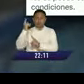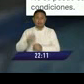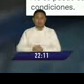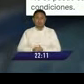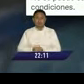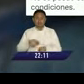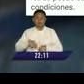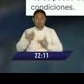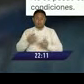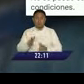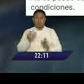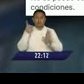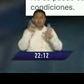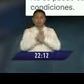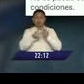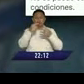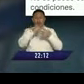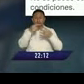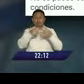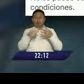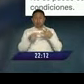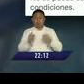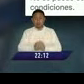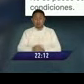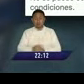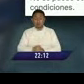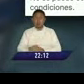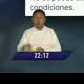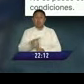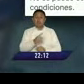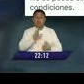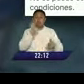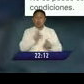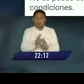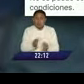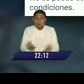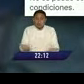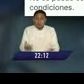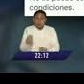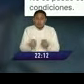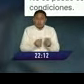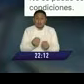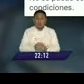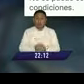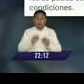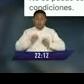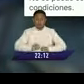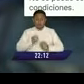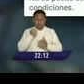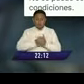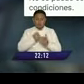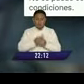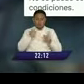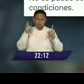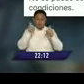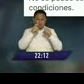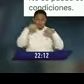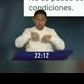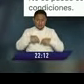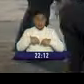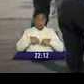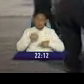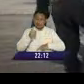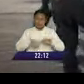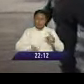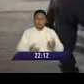Hemos presentado varias denuncias, recibido amenazas sin resultados. No se puede continuar una lucha tan difícil en estas